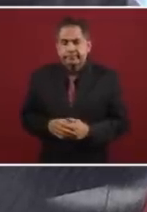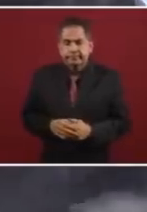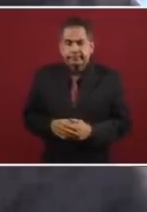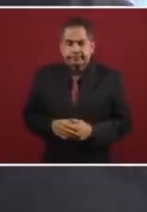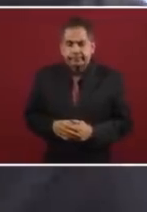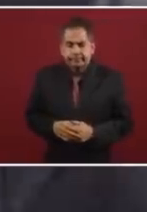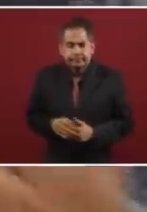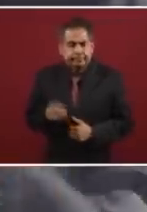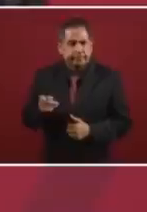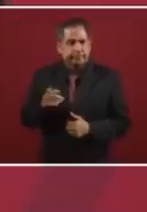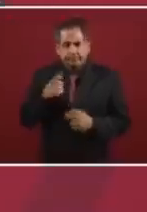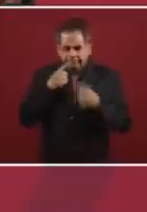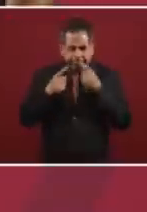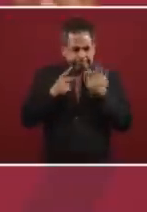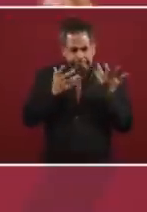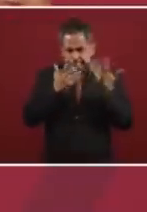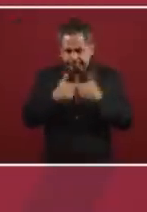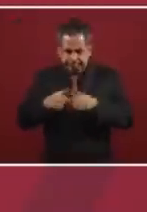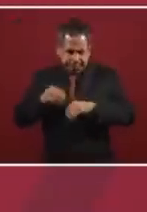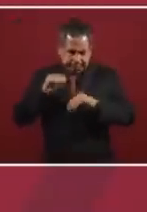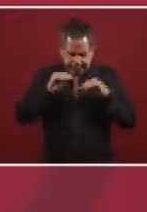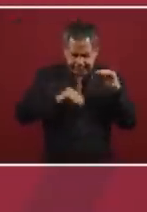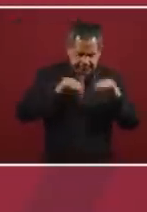que se terminen de articular